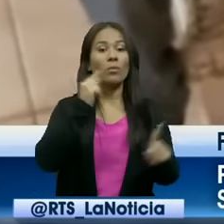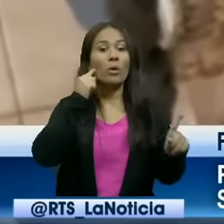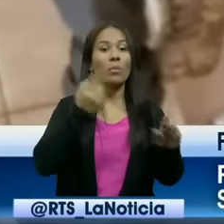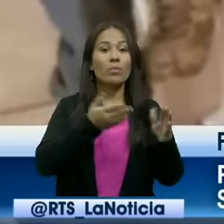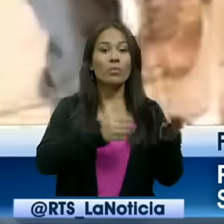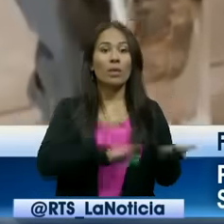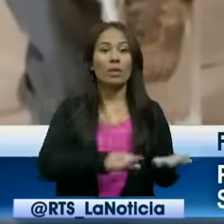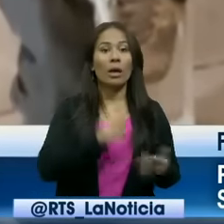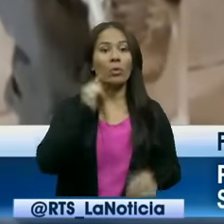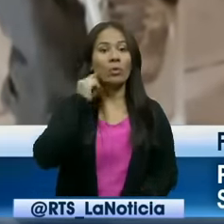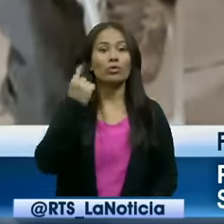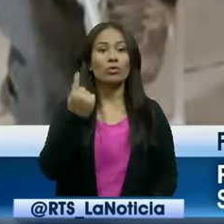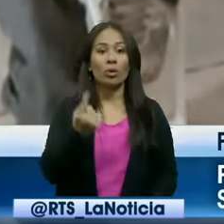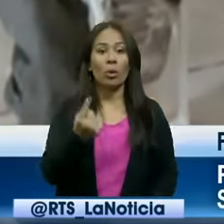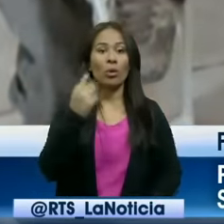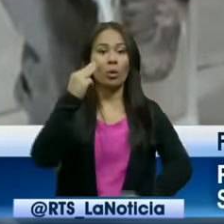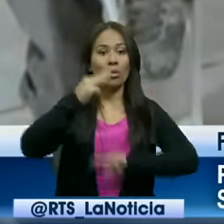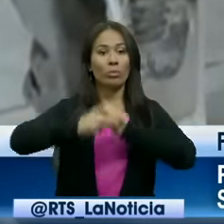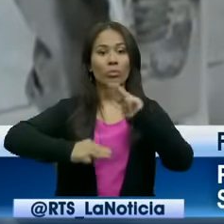en el mundo.